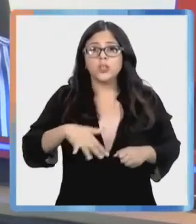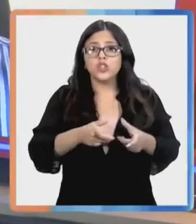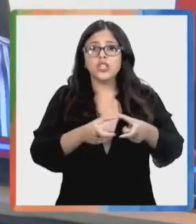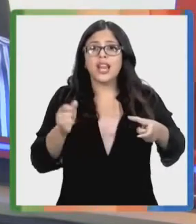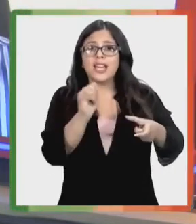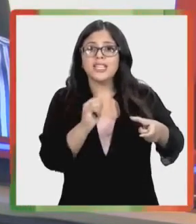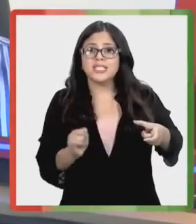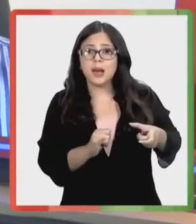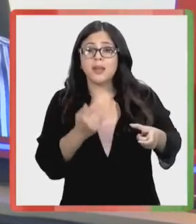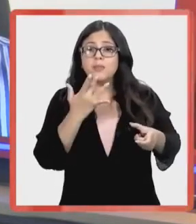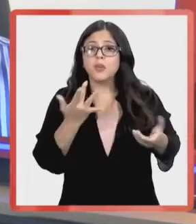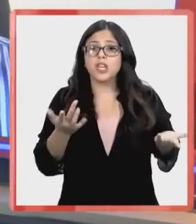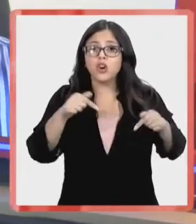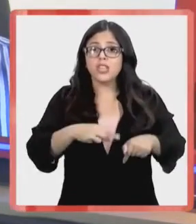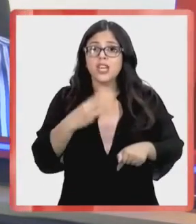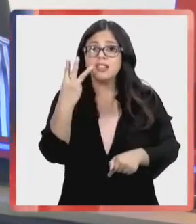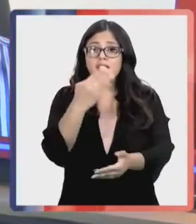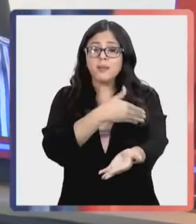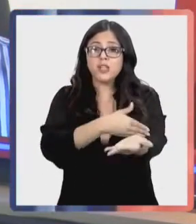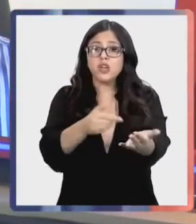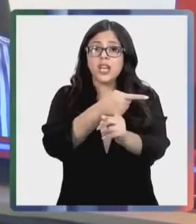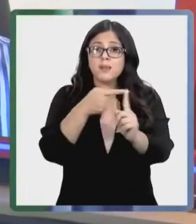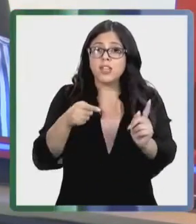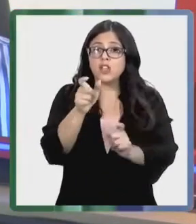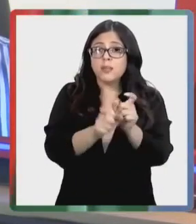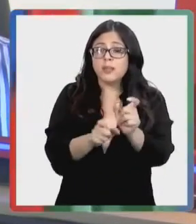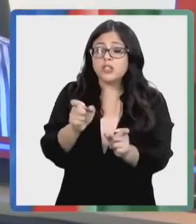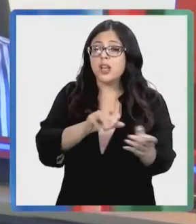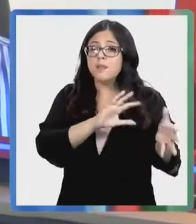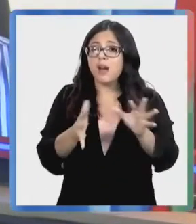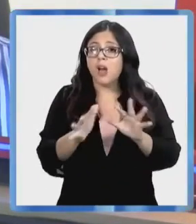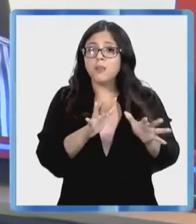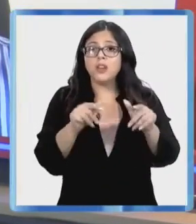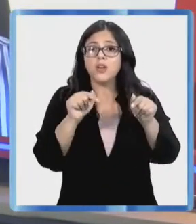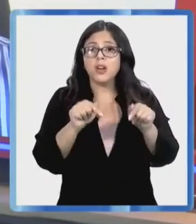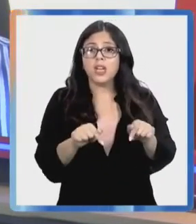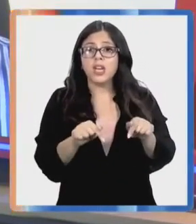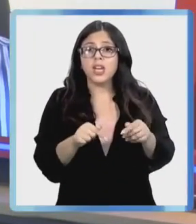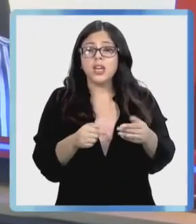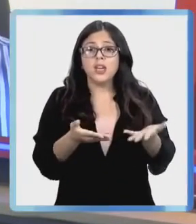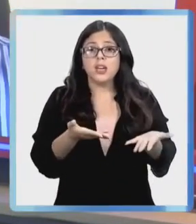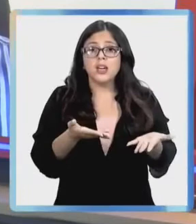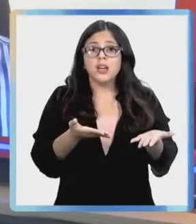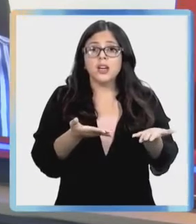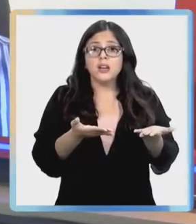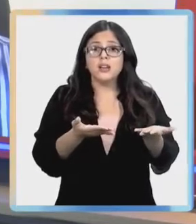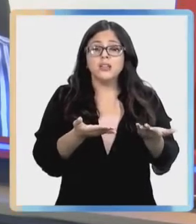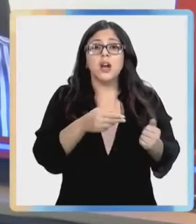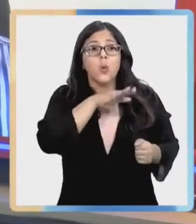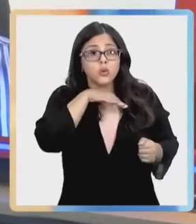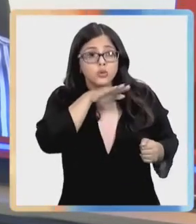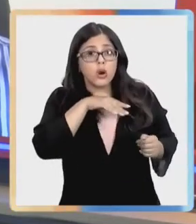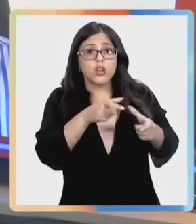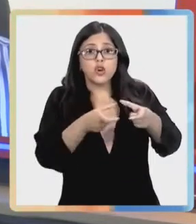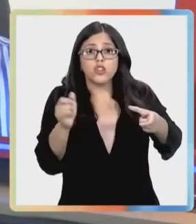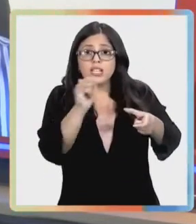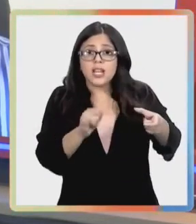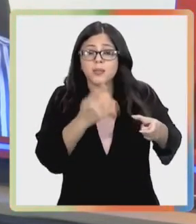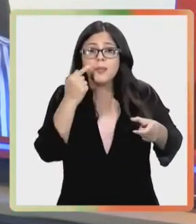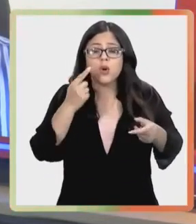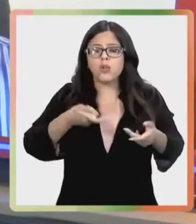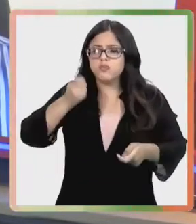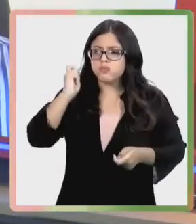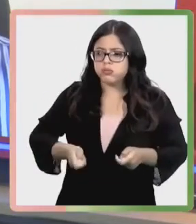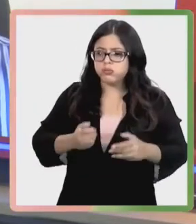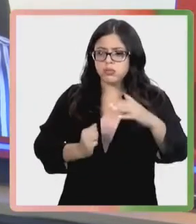con las ISAPRES. Hoy día 3,5 millones de personas aproximadamente son usuarios, son cotizantes de las ISAPRES y están preocupados porque a partir